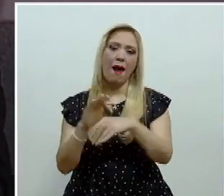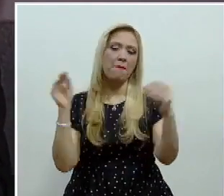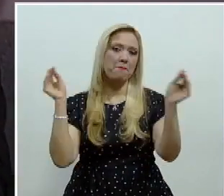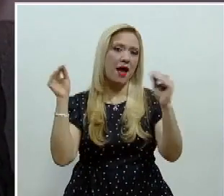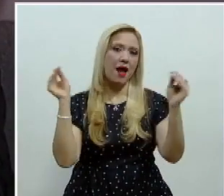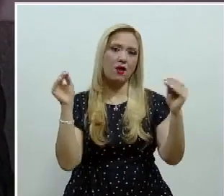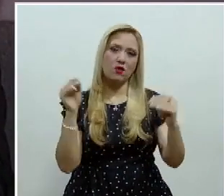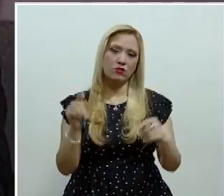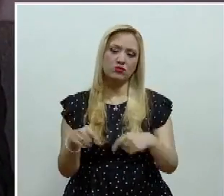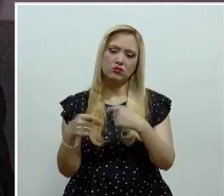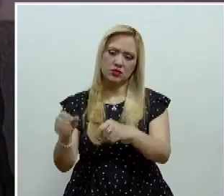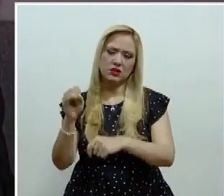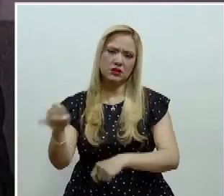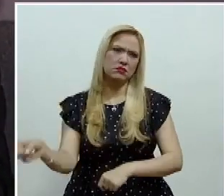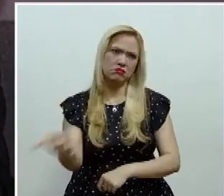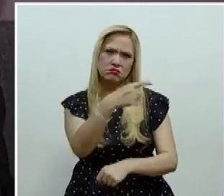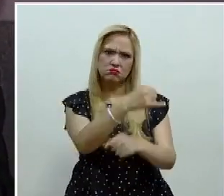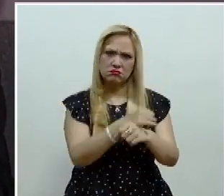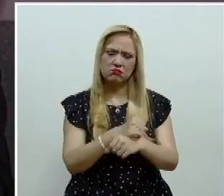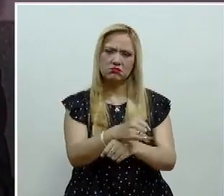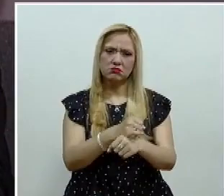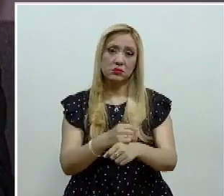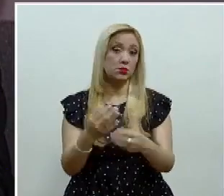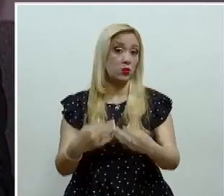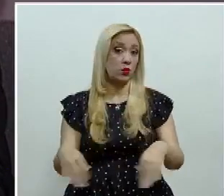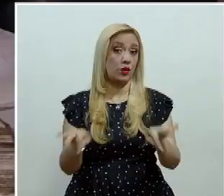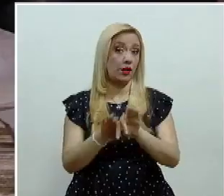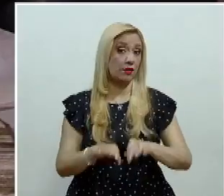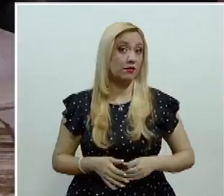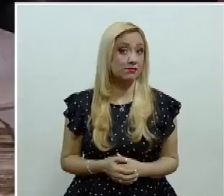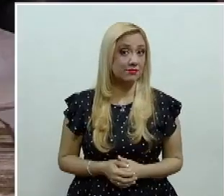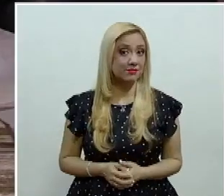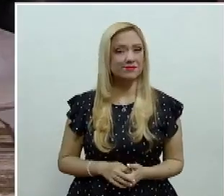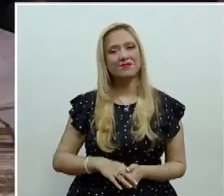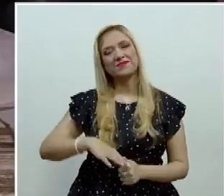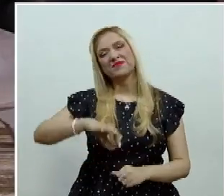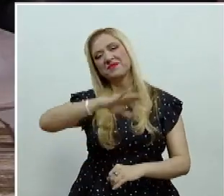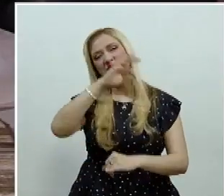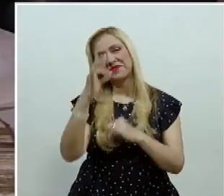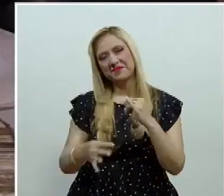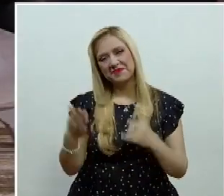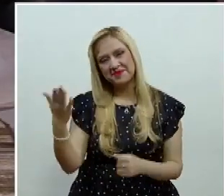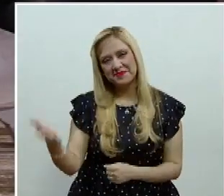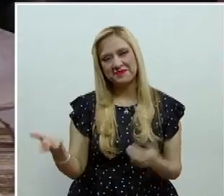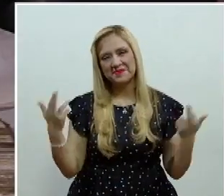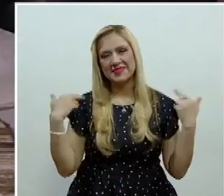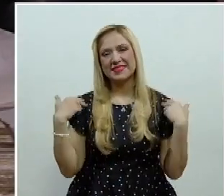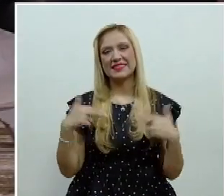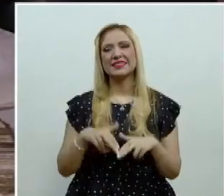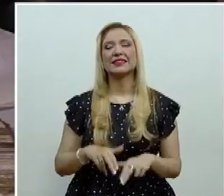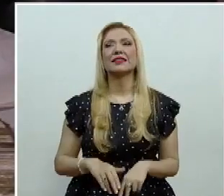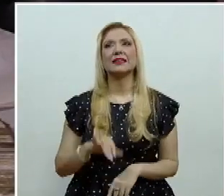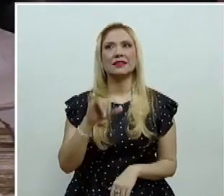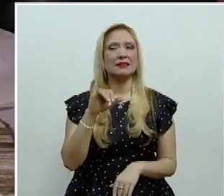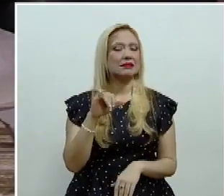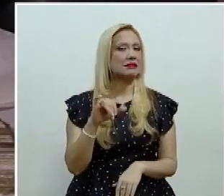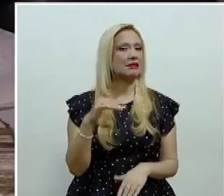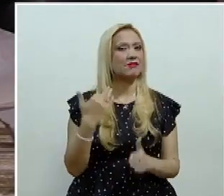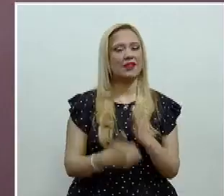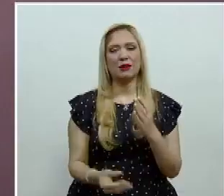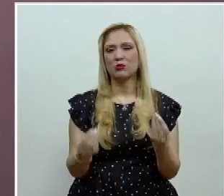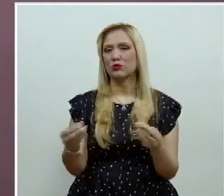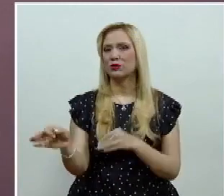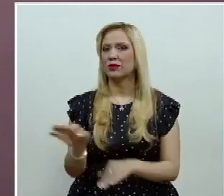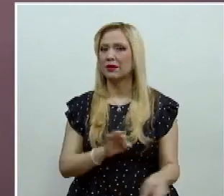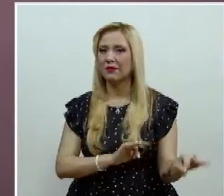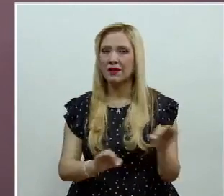investigue. Esto es prioritario. ¿Tus conclusiones, maestra? Pues creo que hay mucho trabajo por hacer.